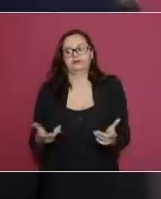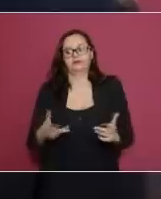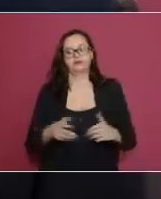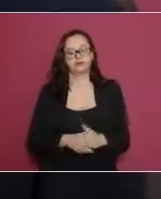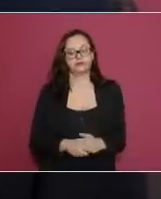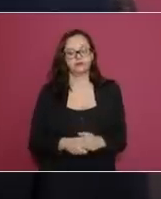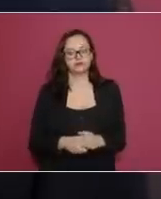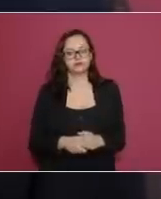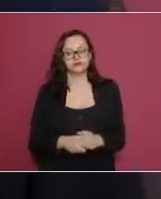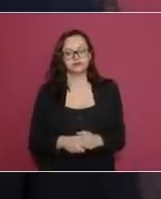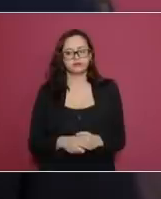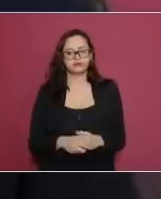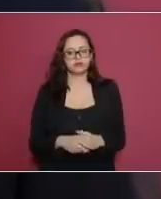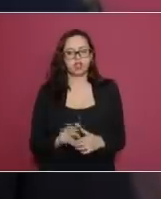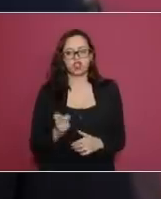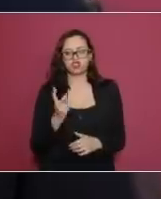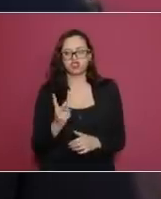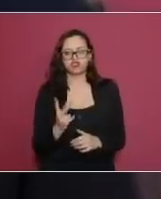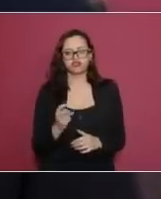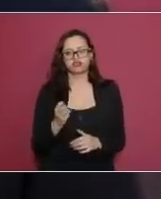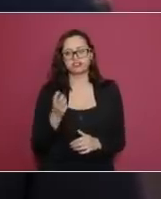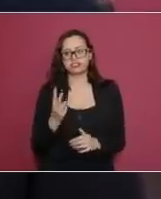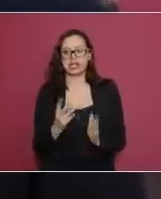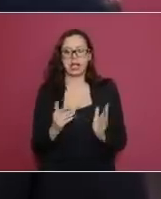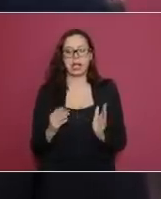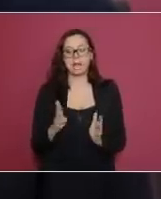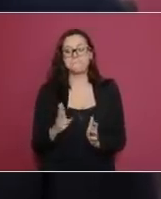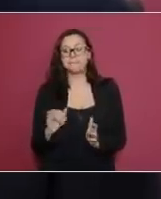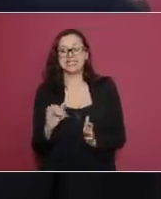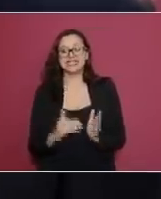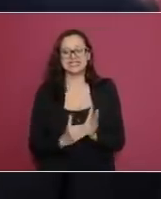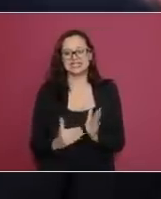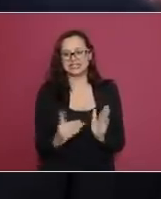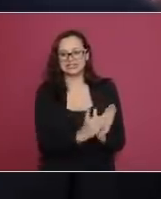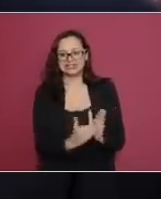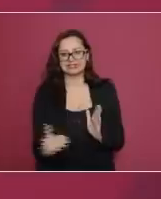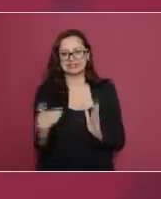de 2, 3 billones de pesos.